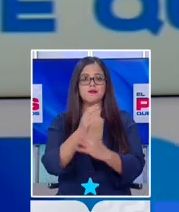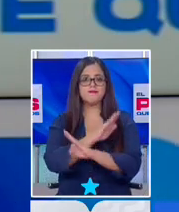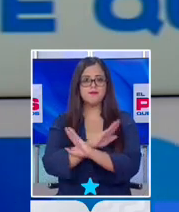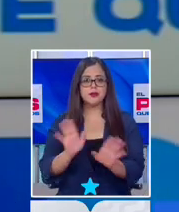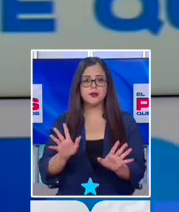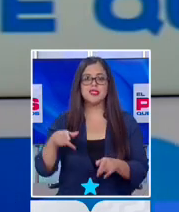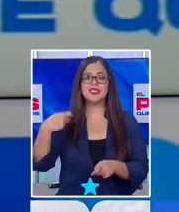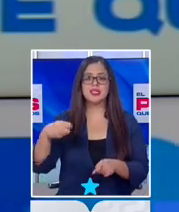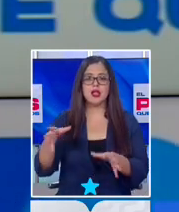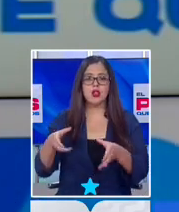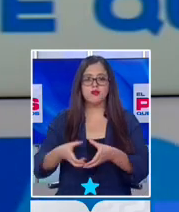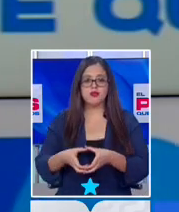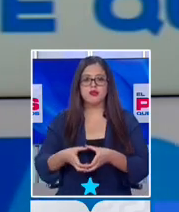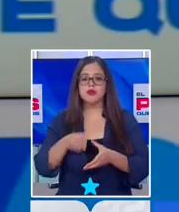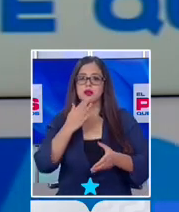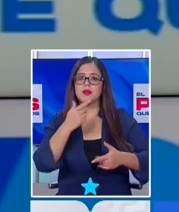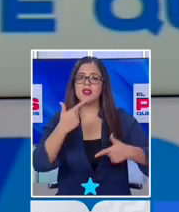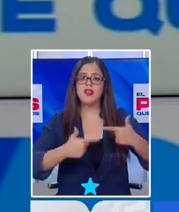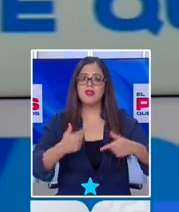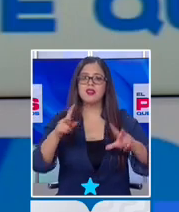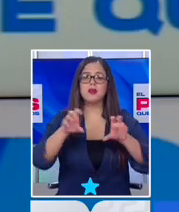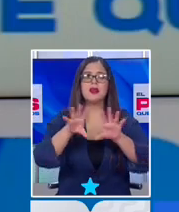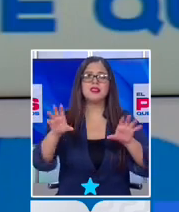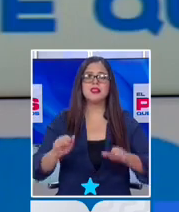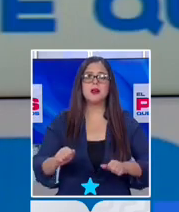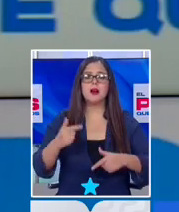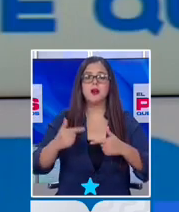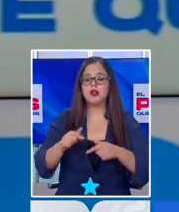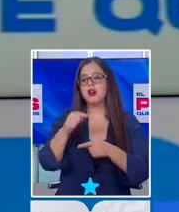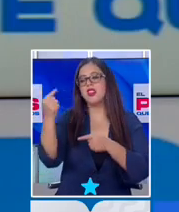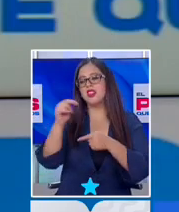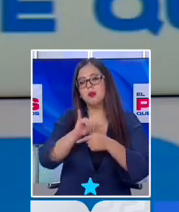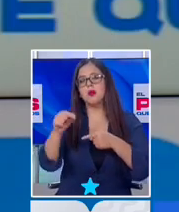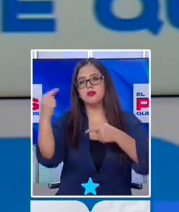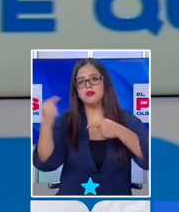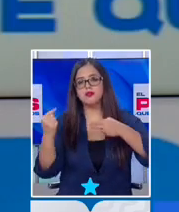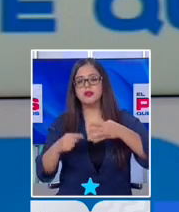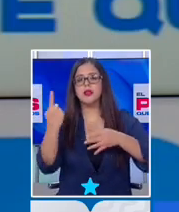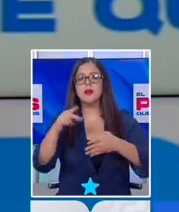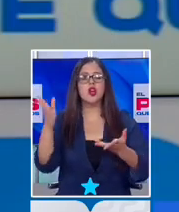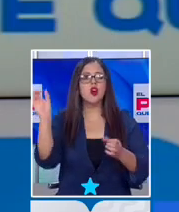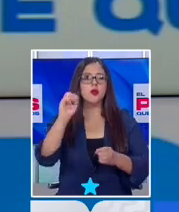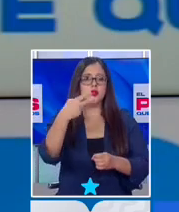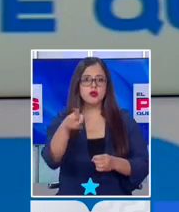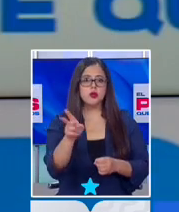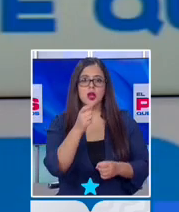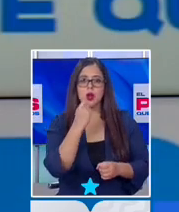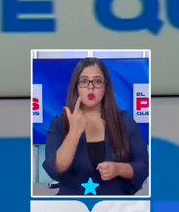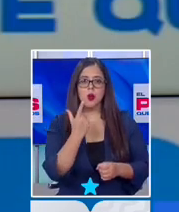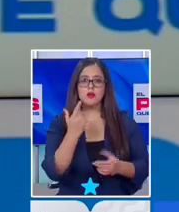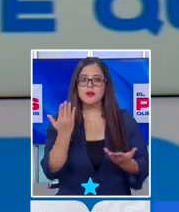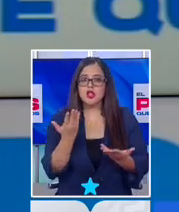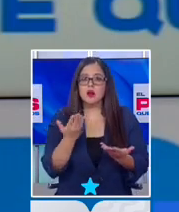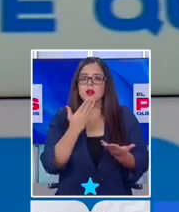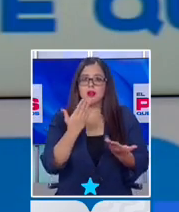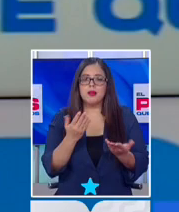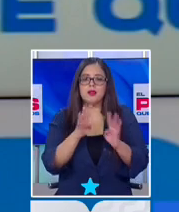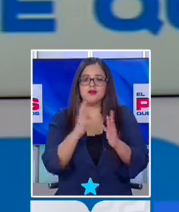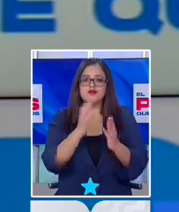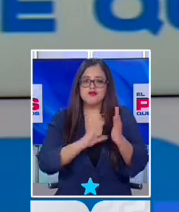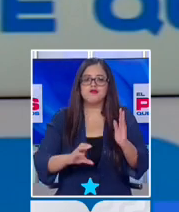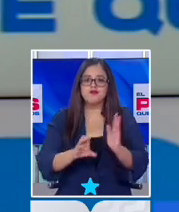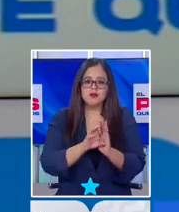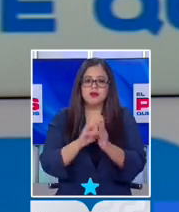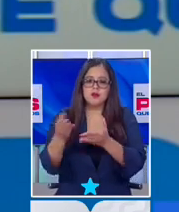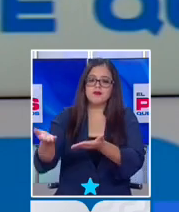lo que ha sido también esta discusión del sistema político podemos echar también después de otros puntos pero cuál es la visión que tiene al respecto y cómo recibe el pleno también desde